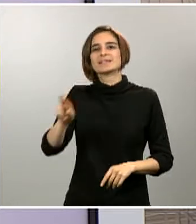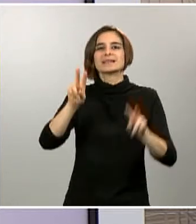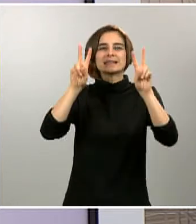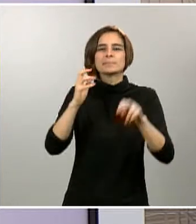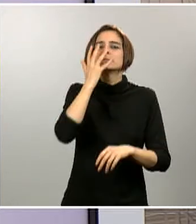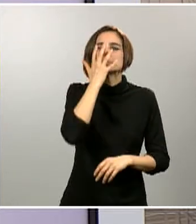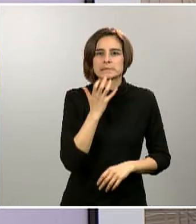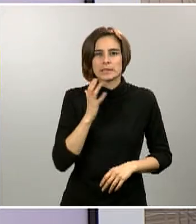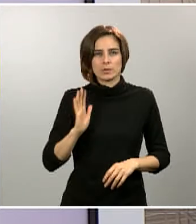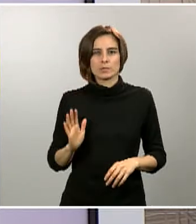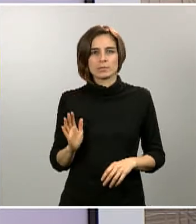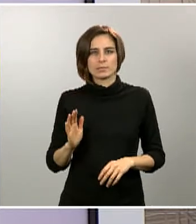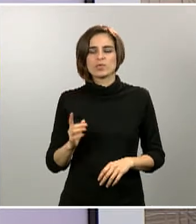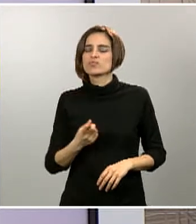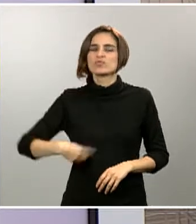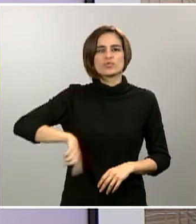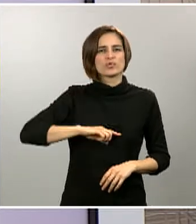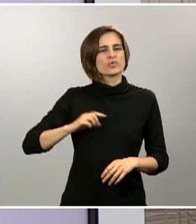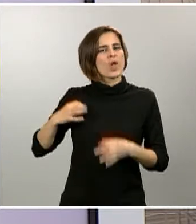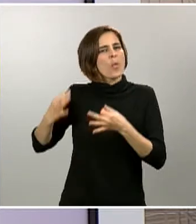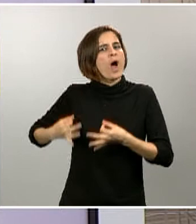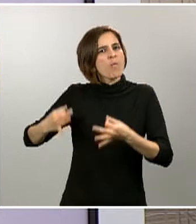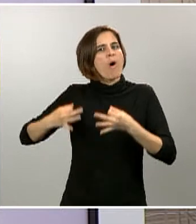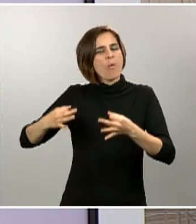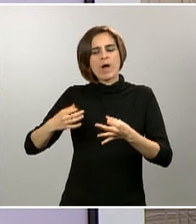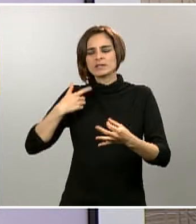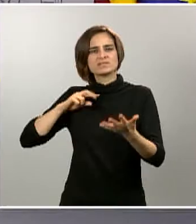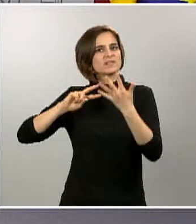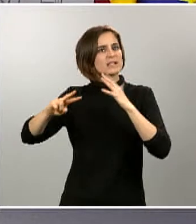vamos a actuar, como siempre hemos hecho, con la máxima transparencia.